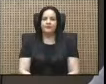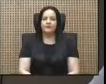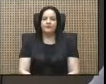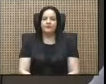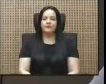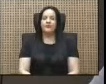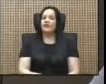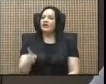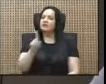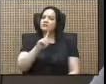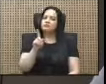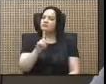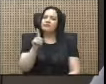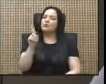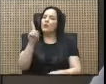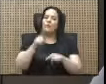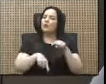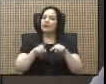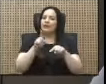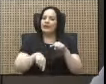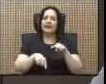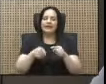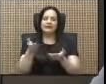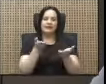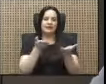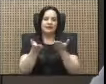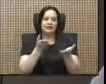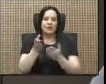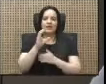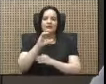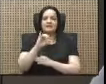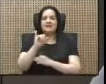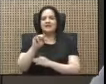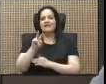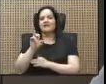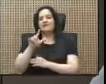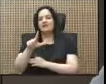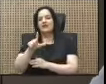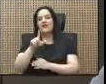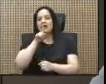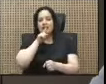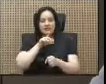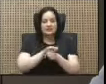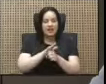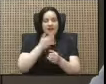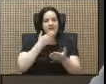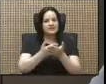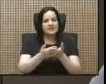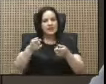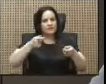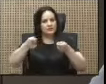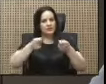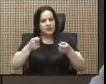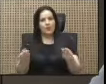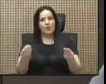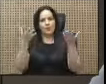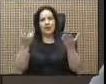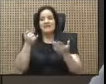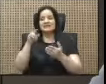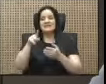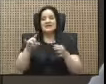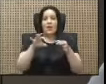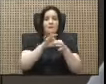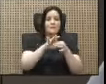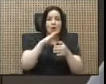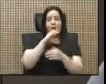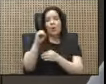Tampoco podría el servicio civil garantizar la eficiencia de la administración pública si es un apéndice o